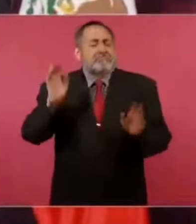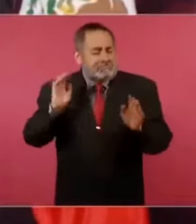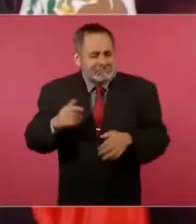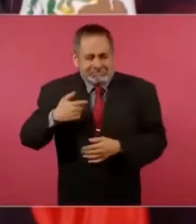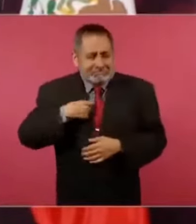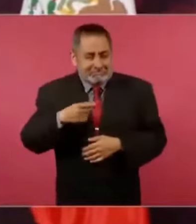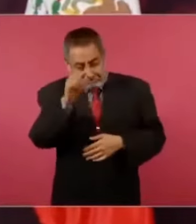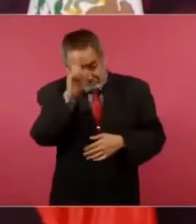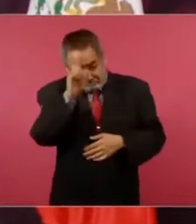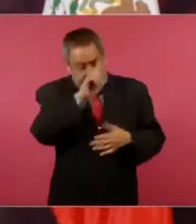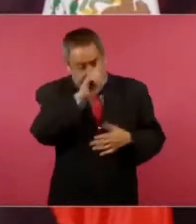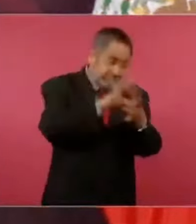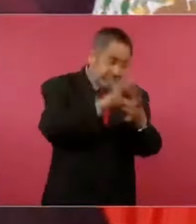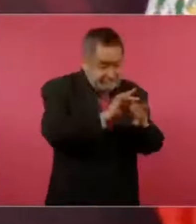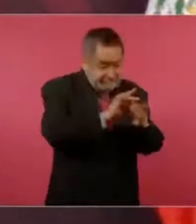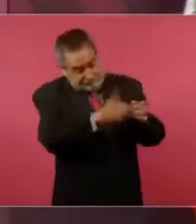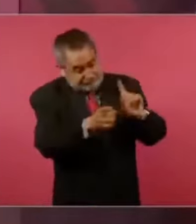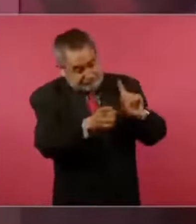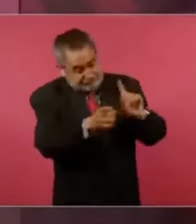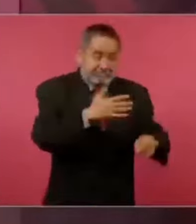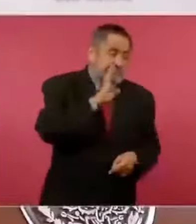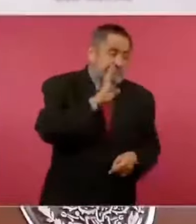andar, sí,